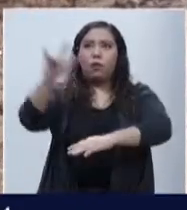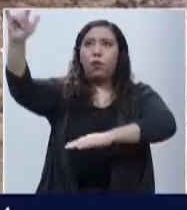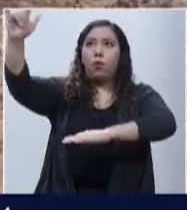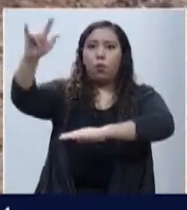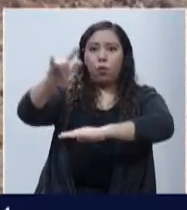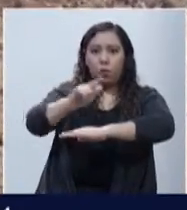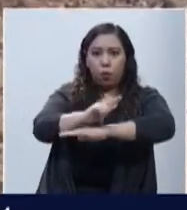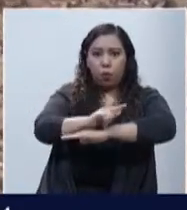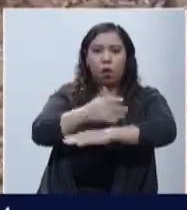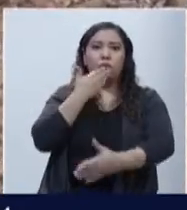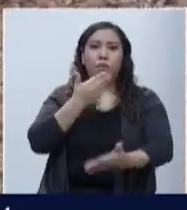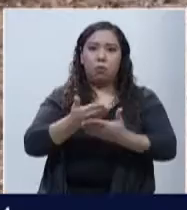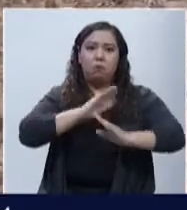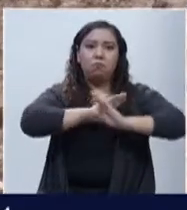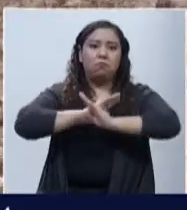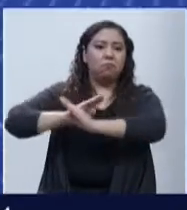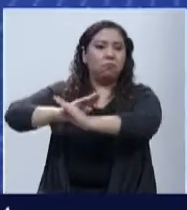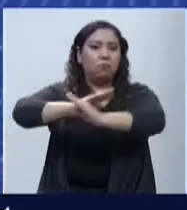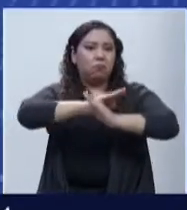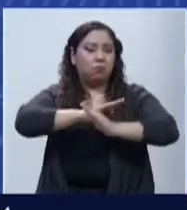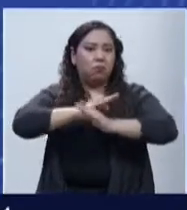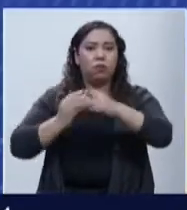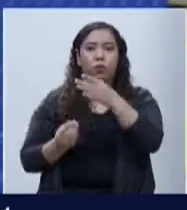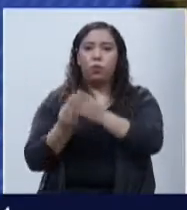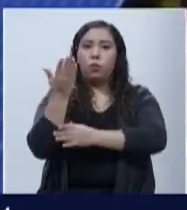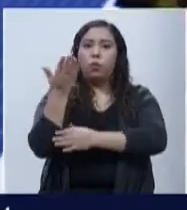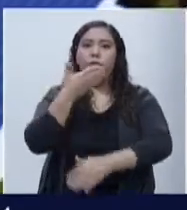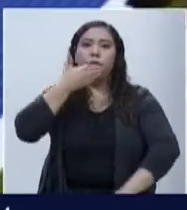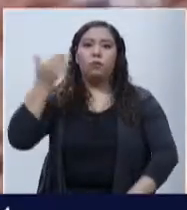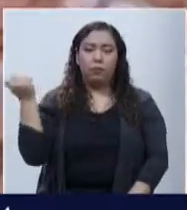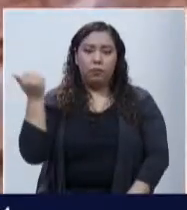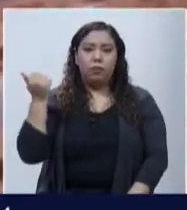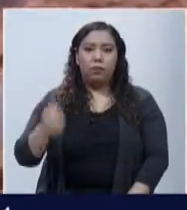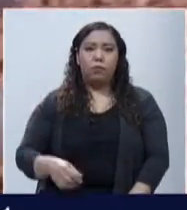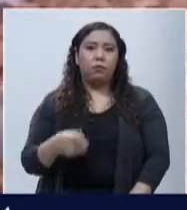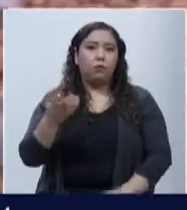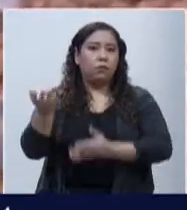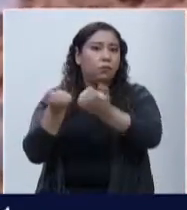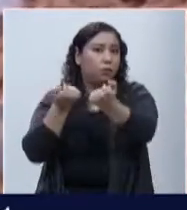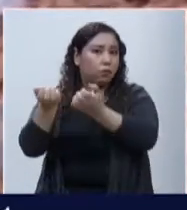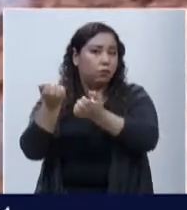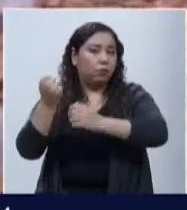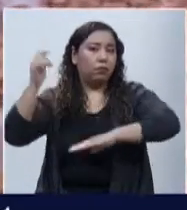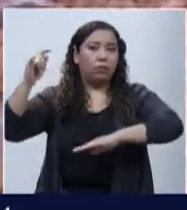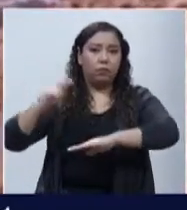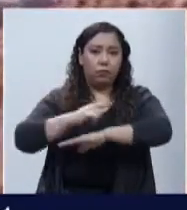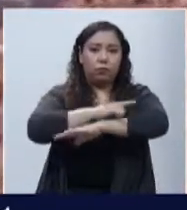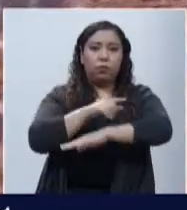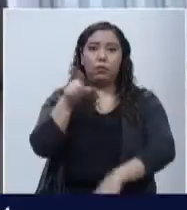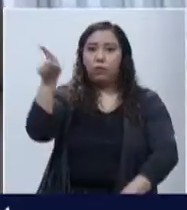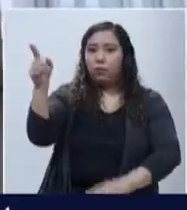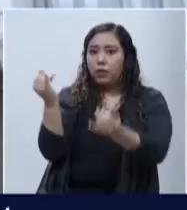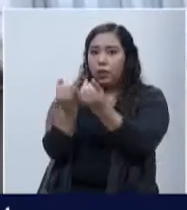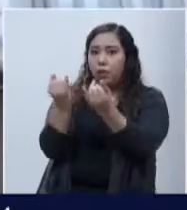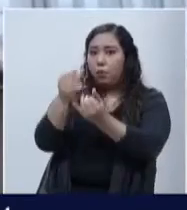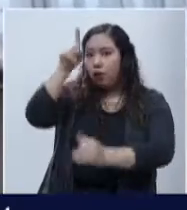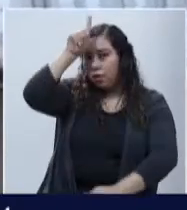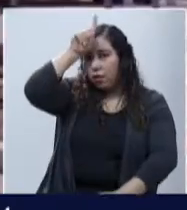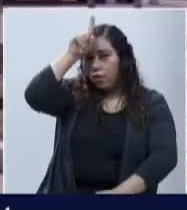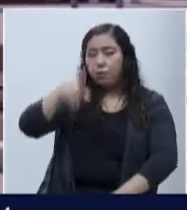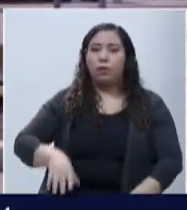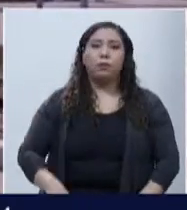altos estándares de seguridad y calidad para los usuarios e inversionistas como el aeropuerto de múnich en alemania